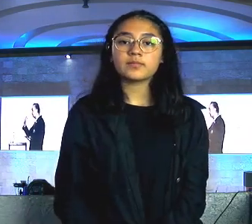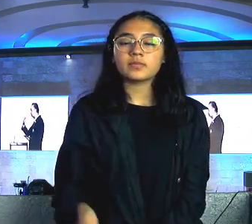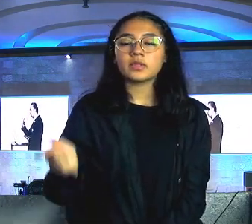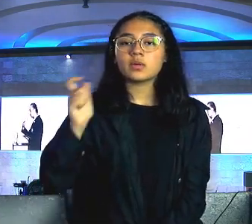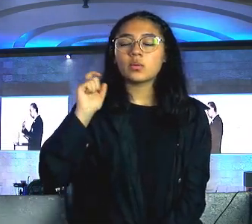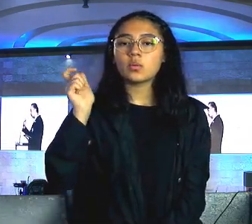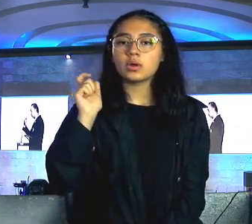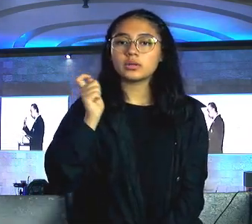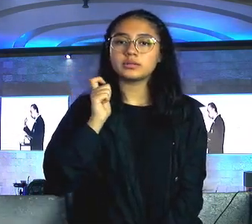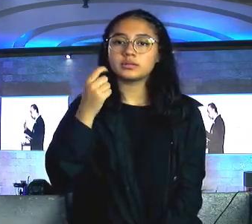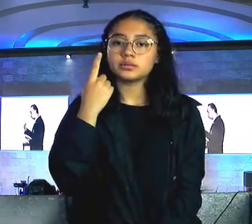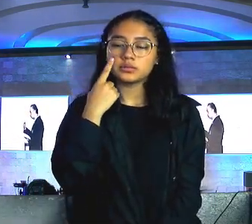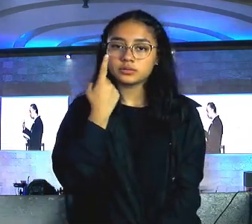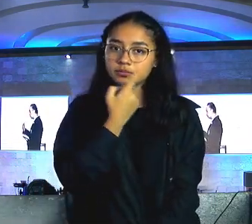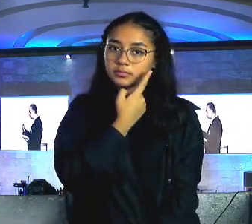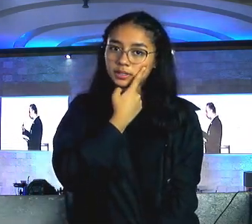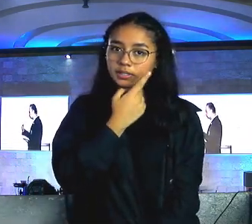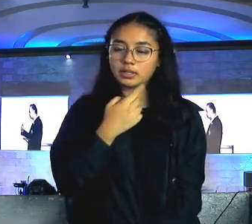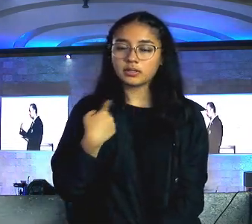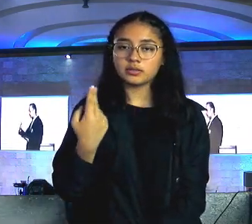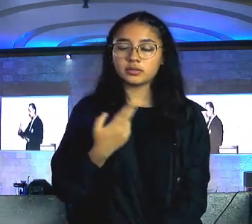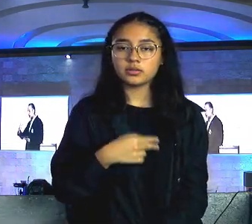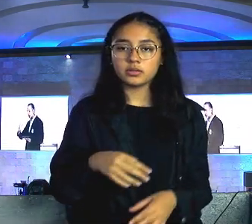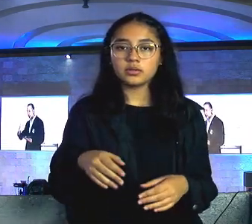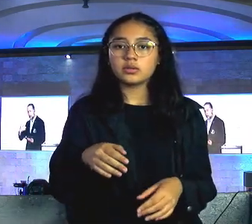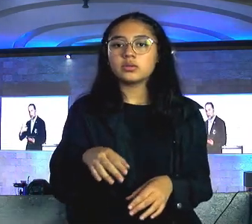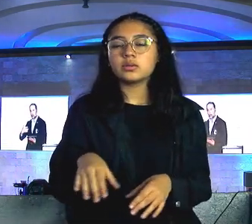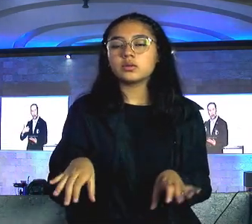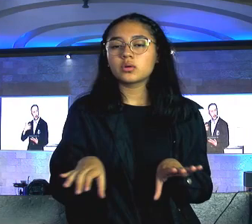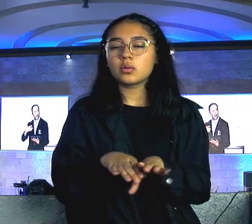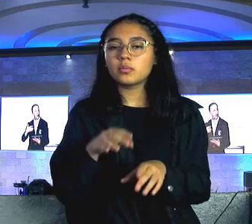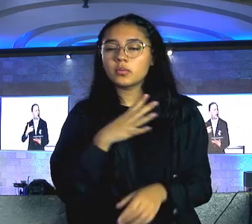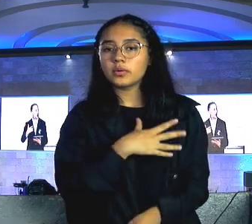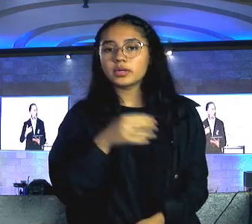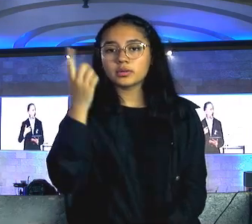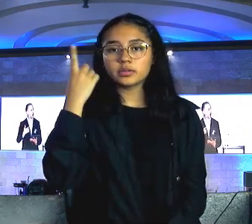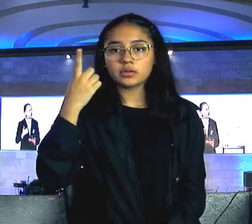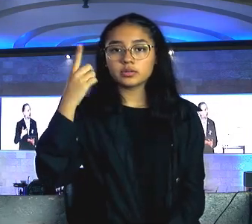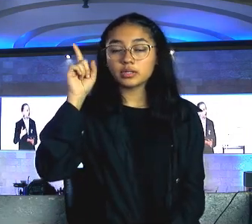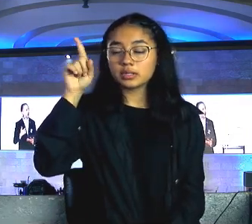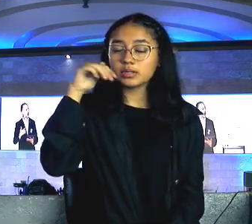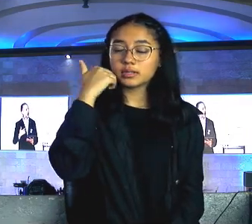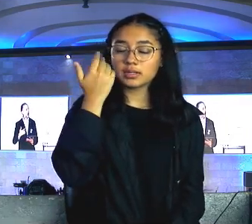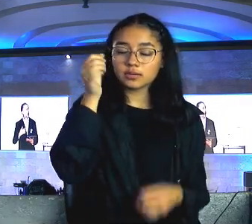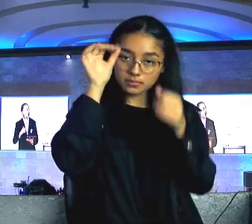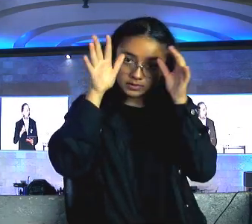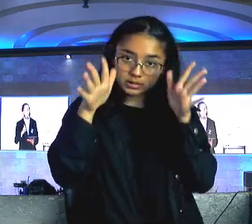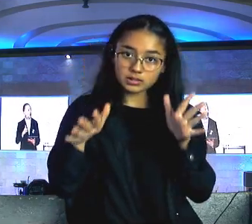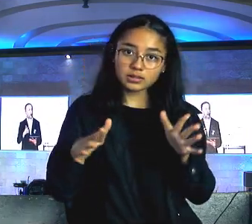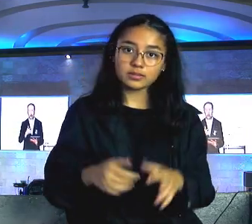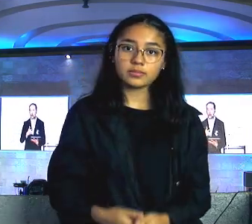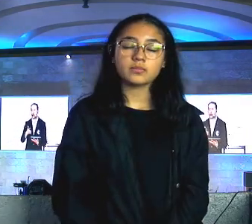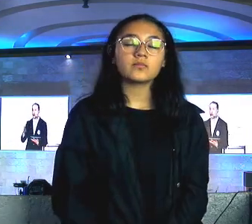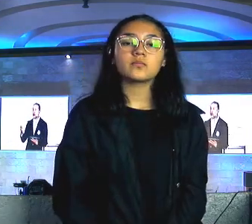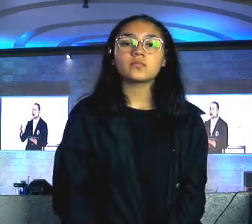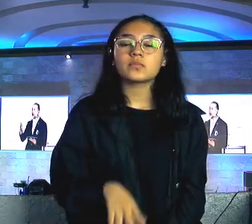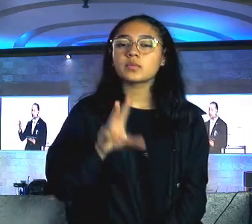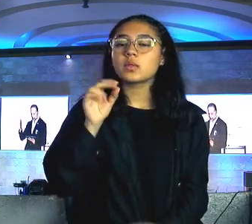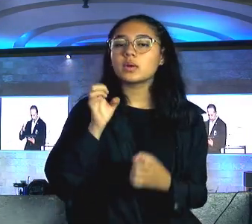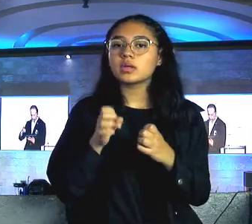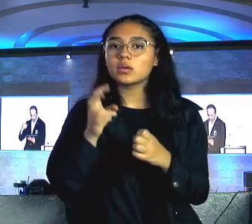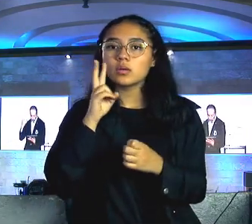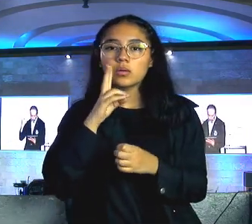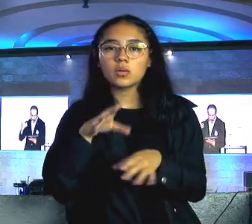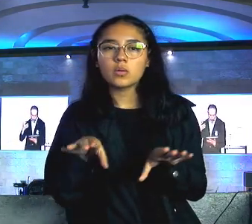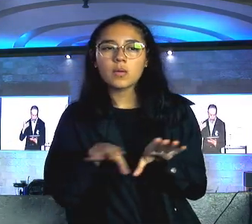y a mí como hijos de Dios, Él te quiere bendecir. Él no está como un policía, a ver, aquí os